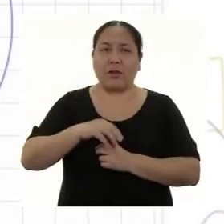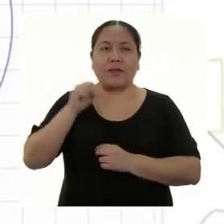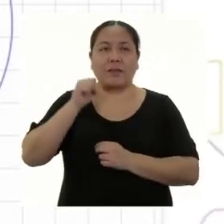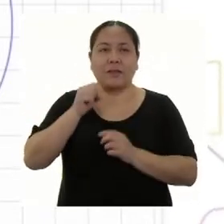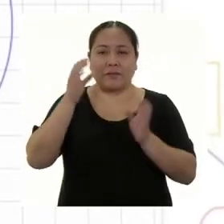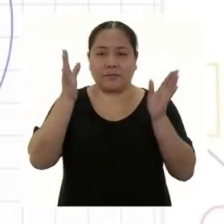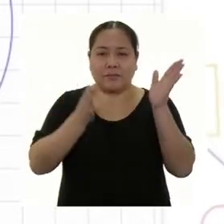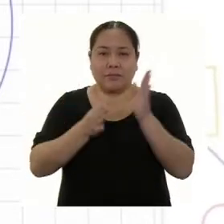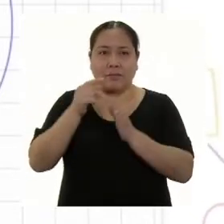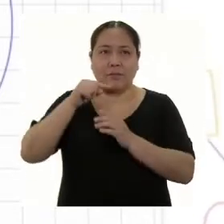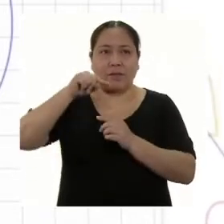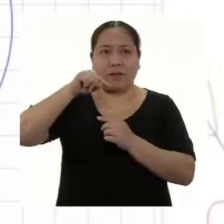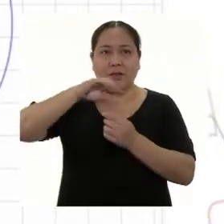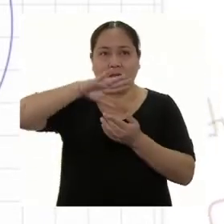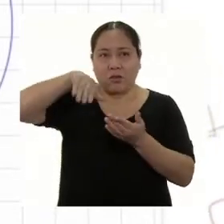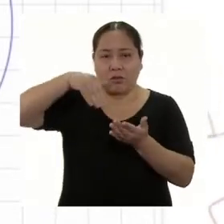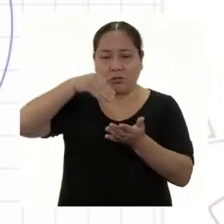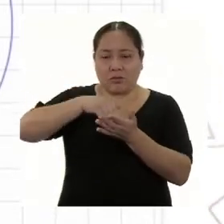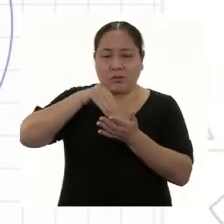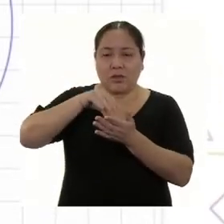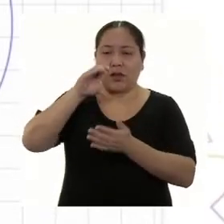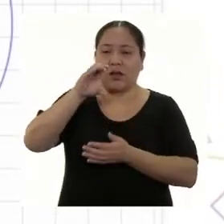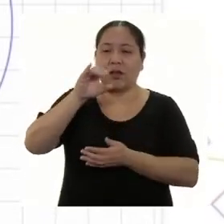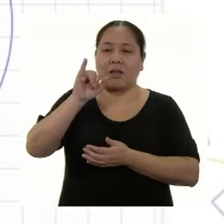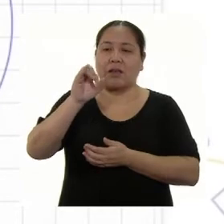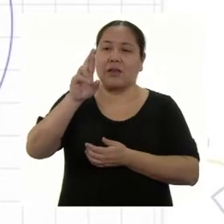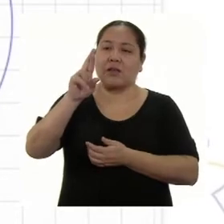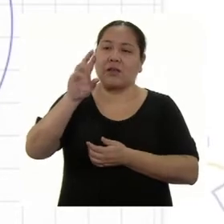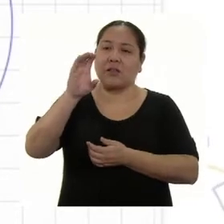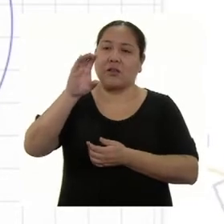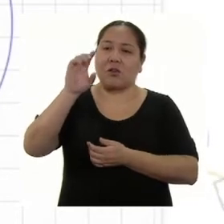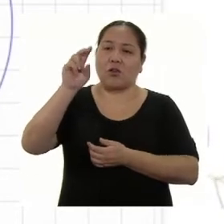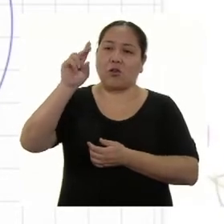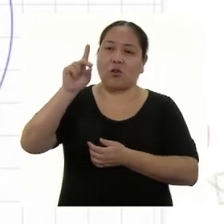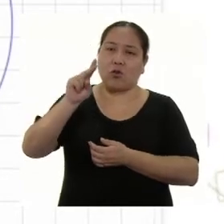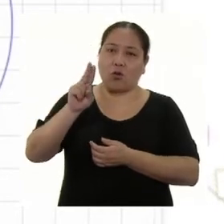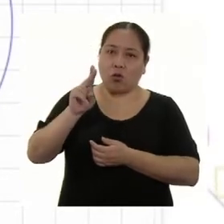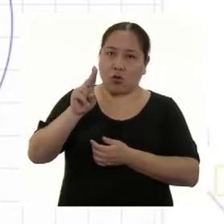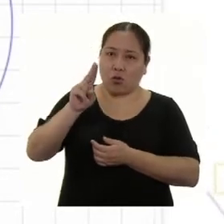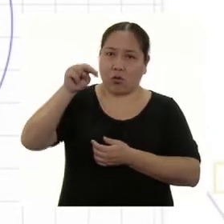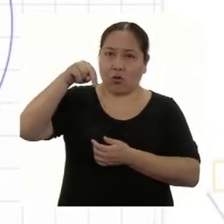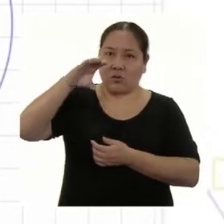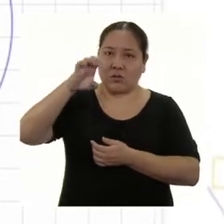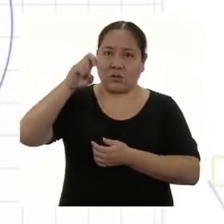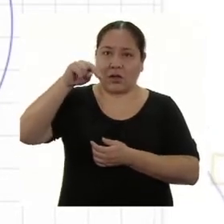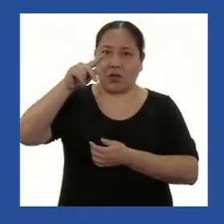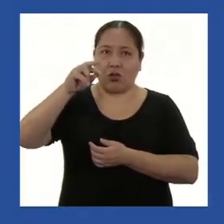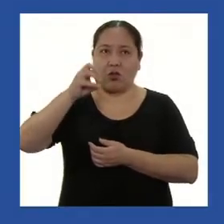llama circuncentro. ¿Sabe qué, profesor? Mejor hago una tablita para no olvidarme.